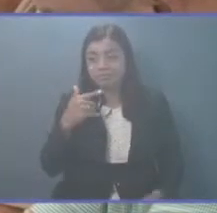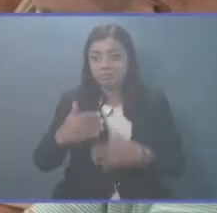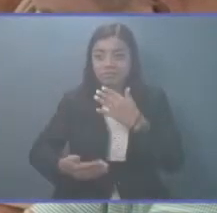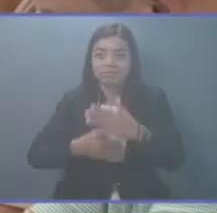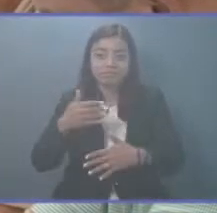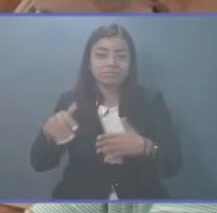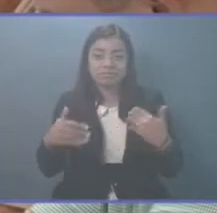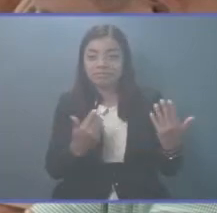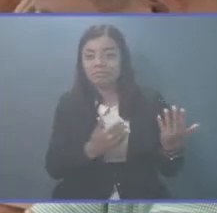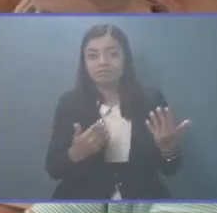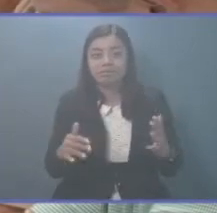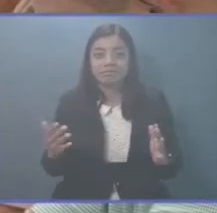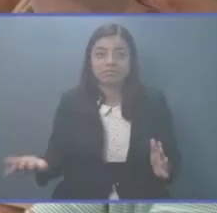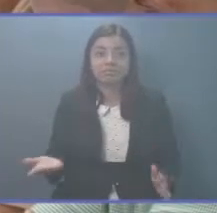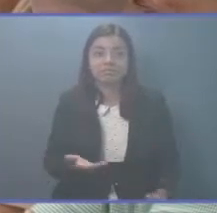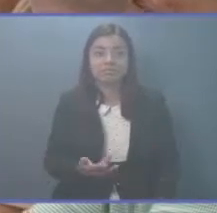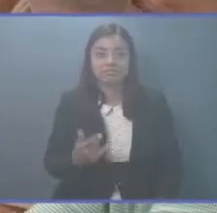y